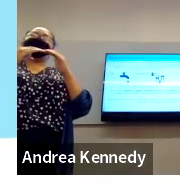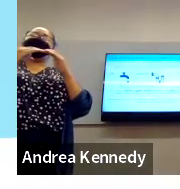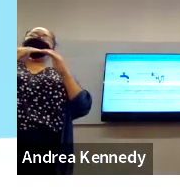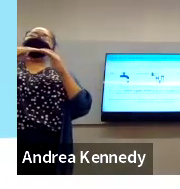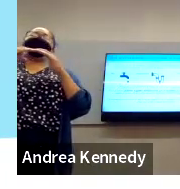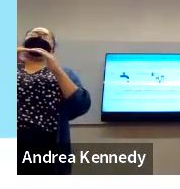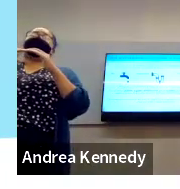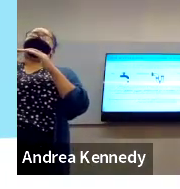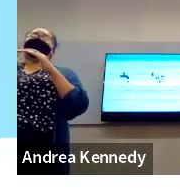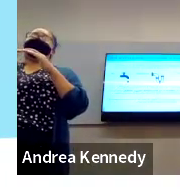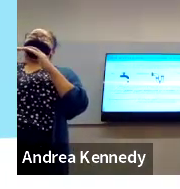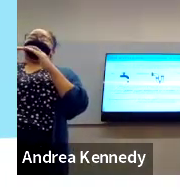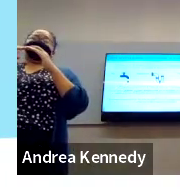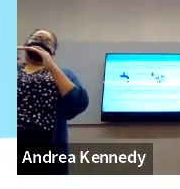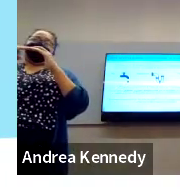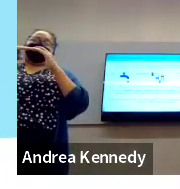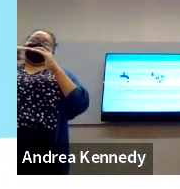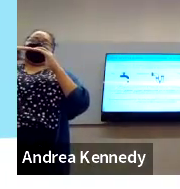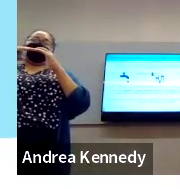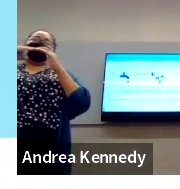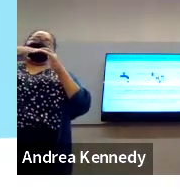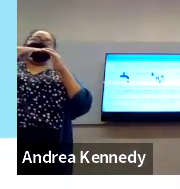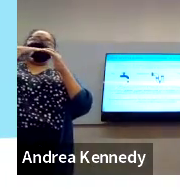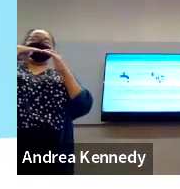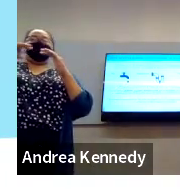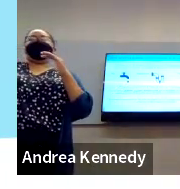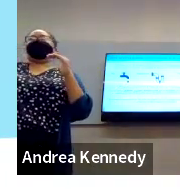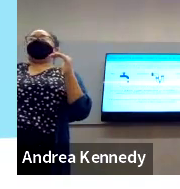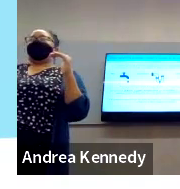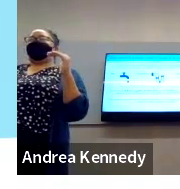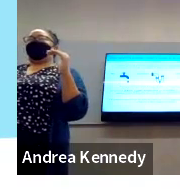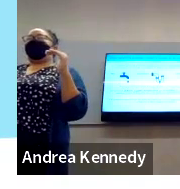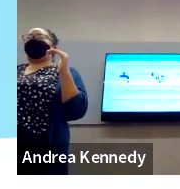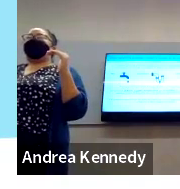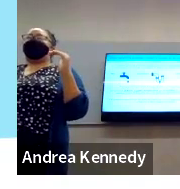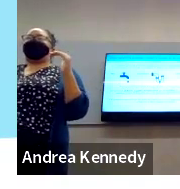And then from that point on, you're just gonna be paying that one set amount